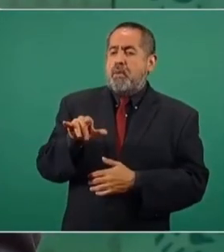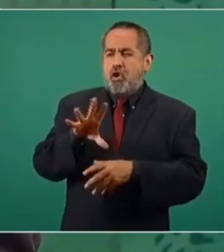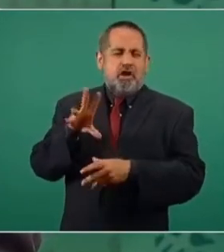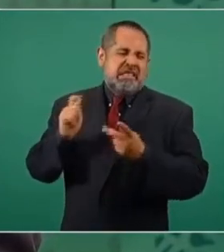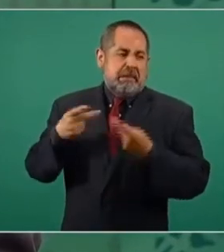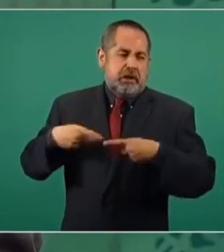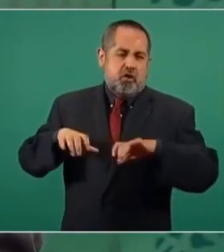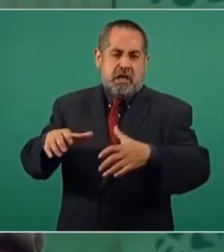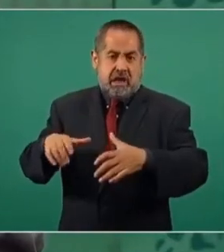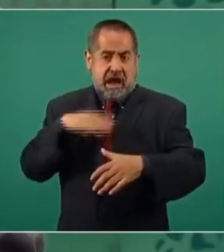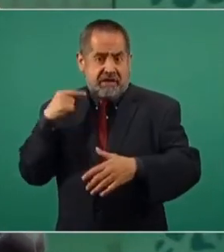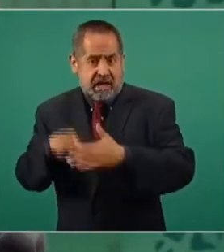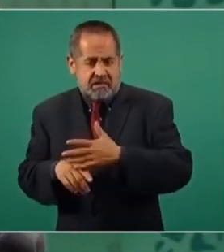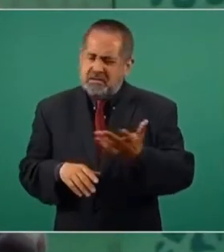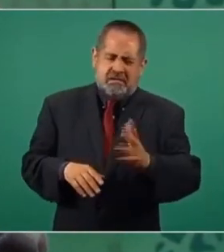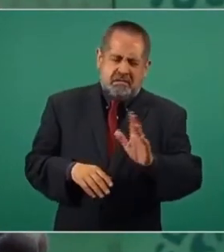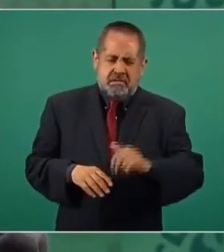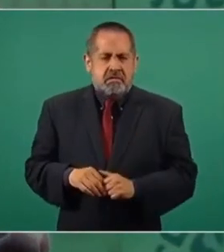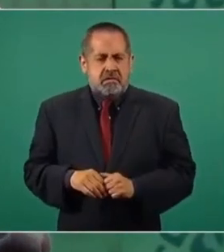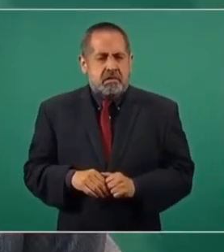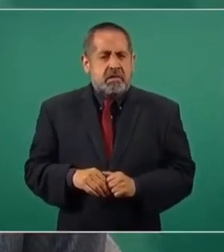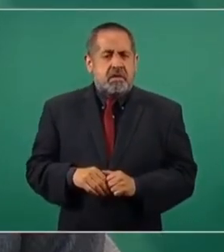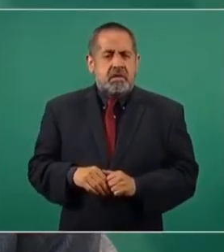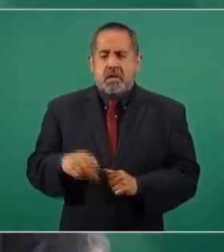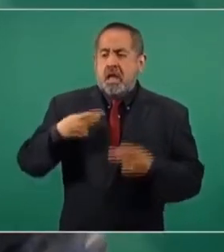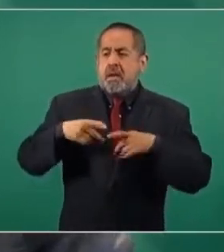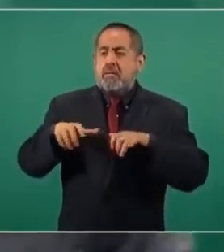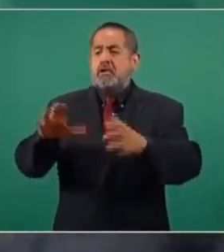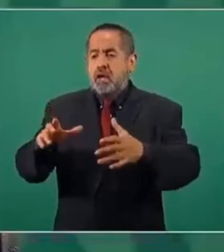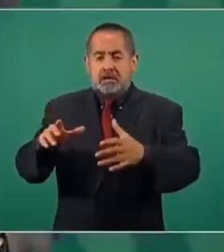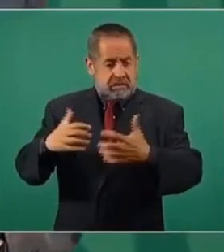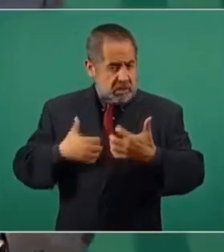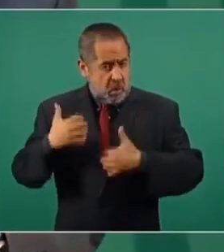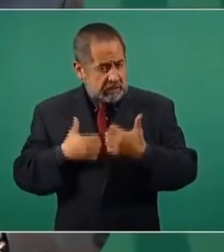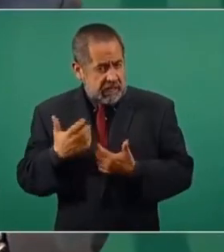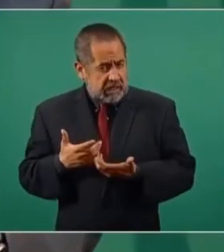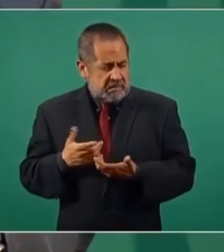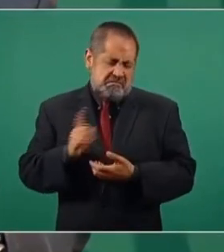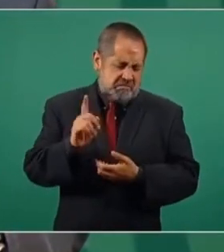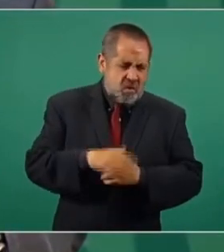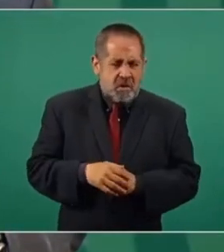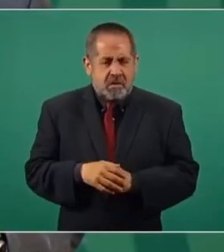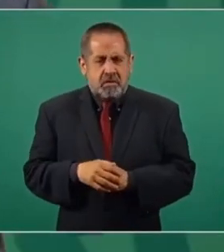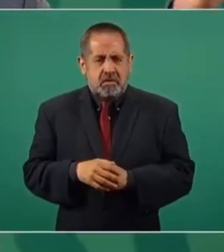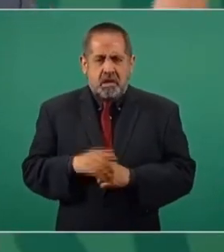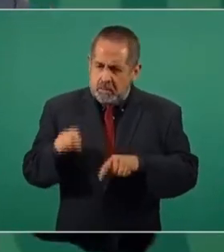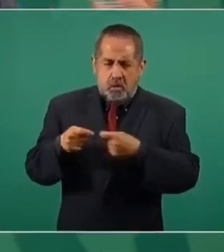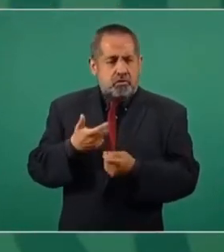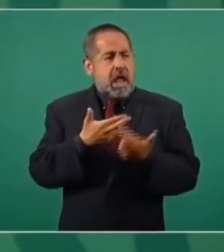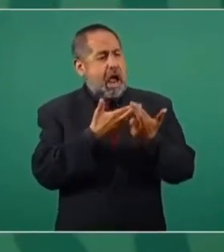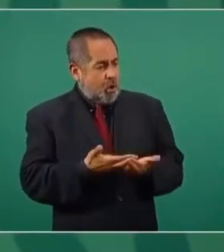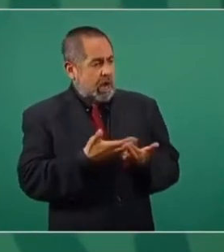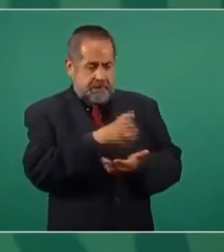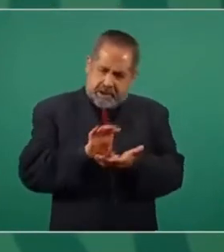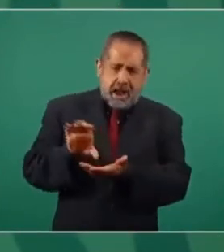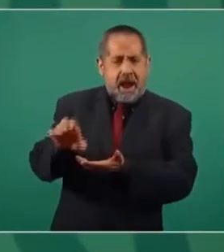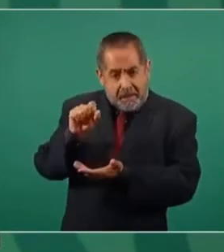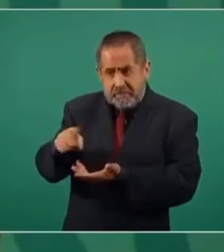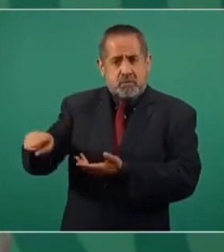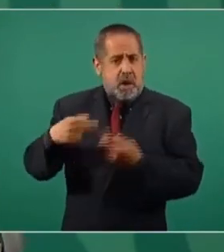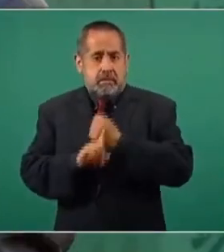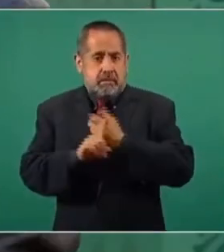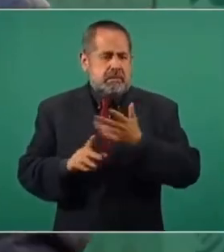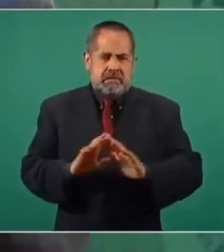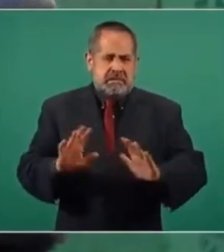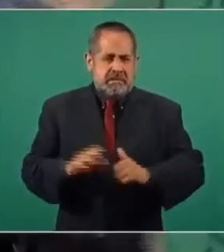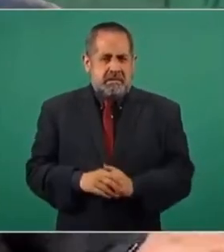va el pueblo a inconformar o verse afectado si vamos a ahorrar para entregarle apoyos al